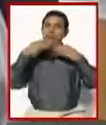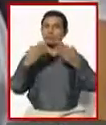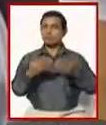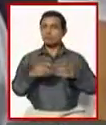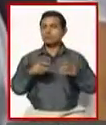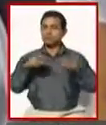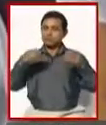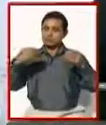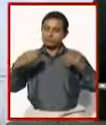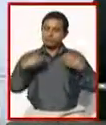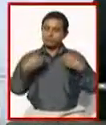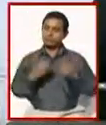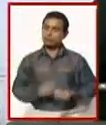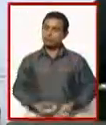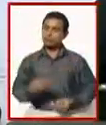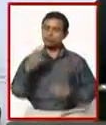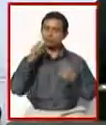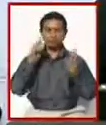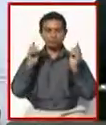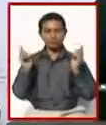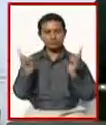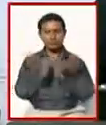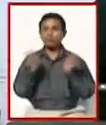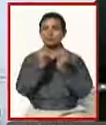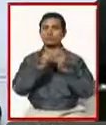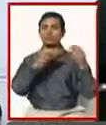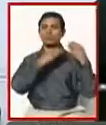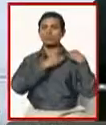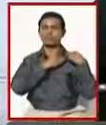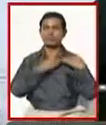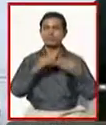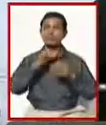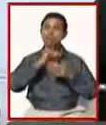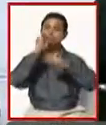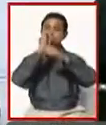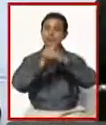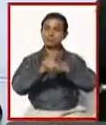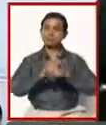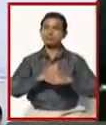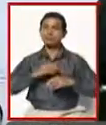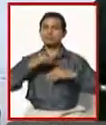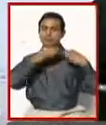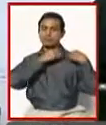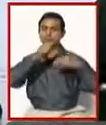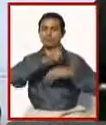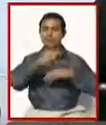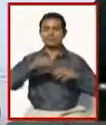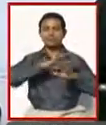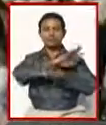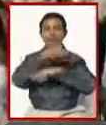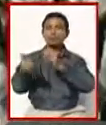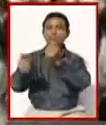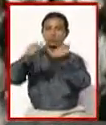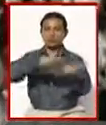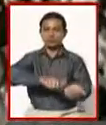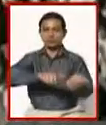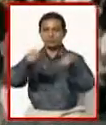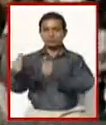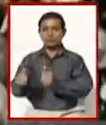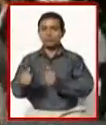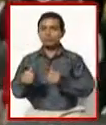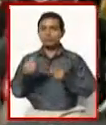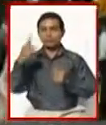tiene mucho que ver con la misión sea la iglesia es misionera y todos los bautizados